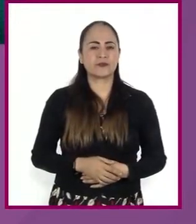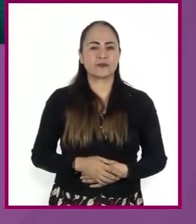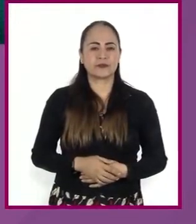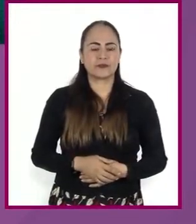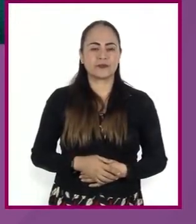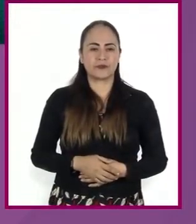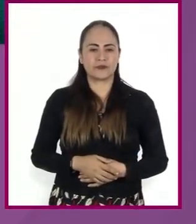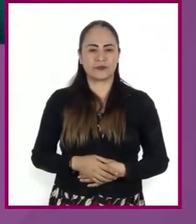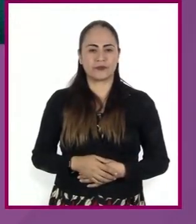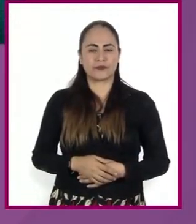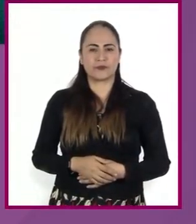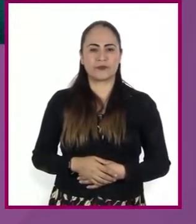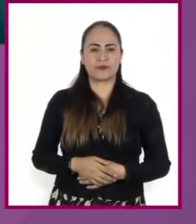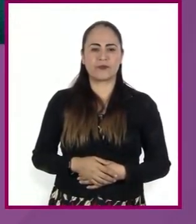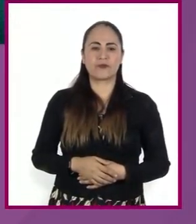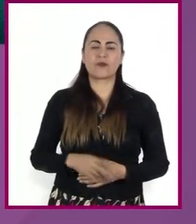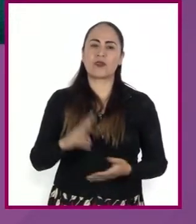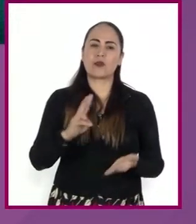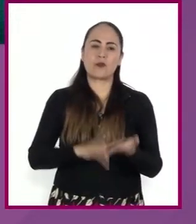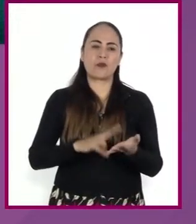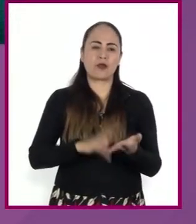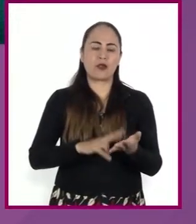el sistema internacional es